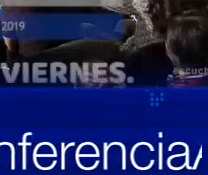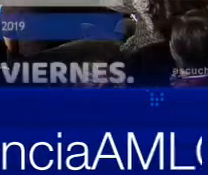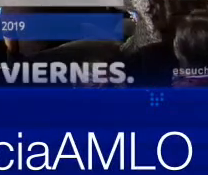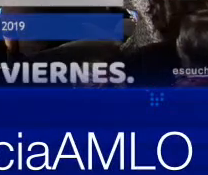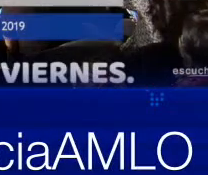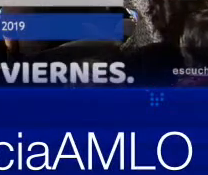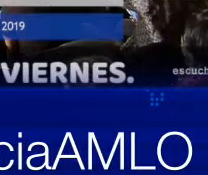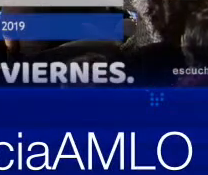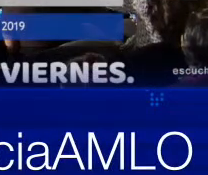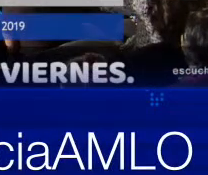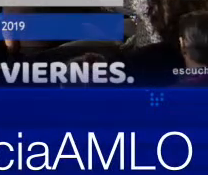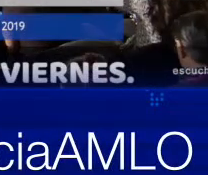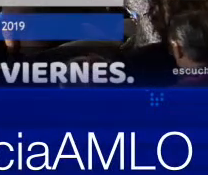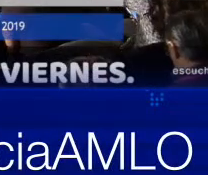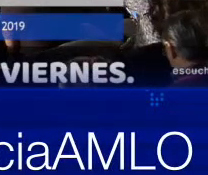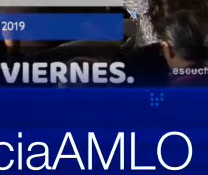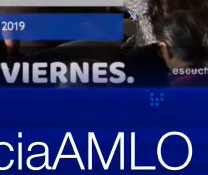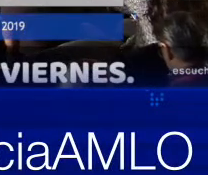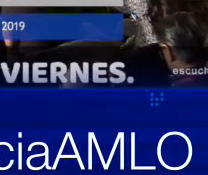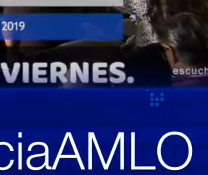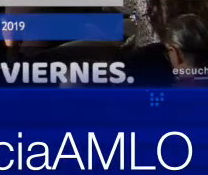Bueno, el día de hoy